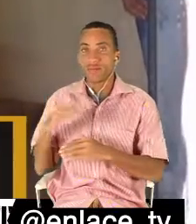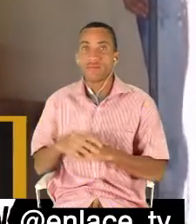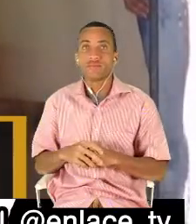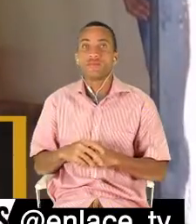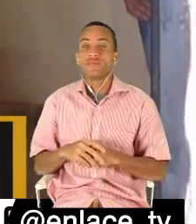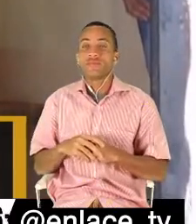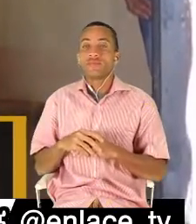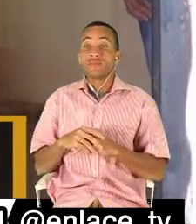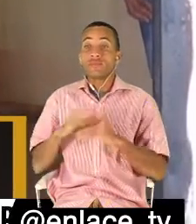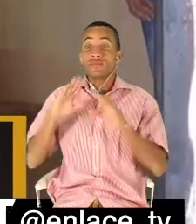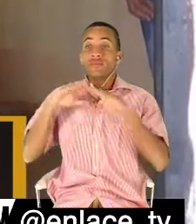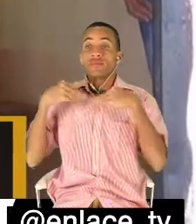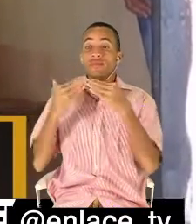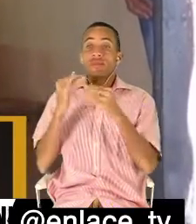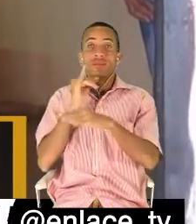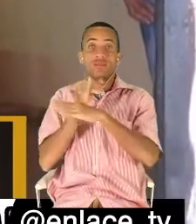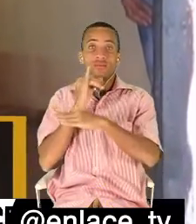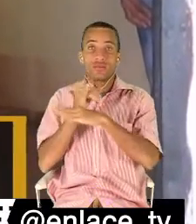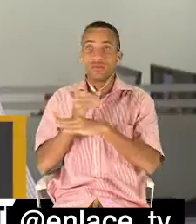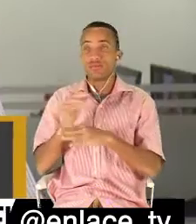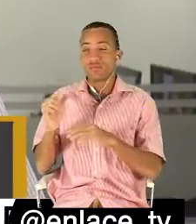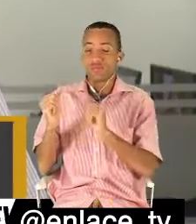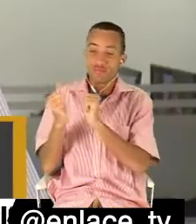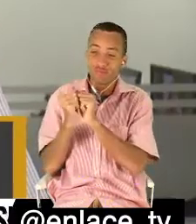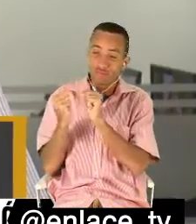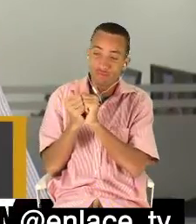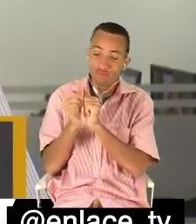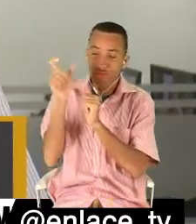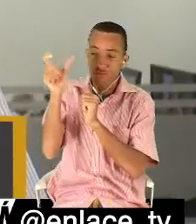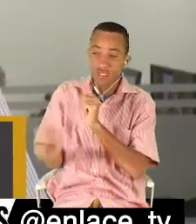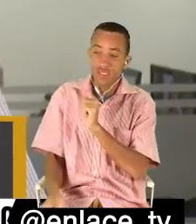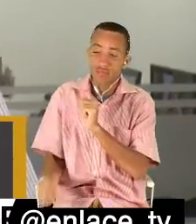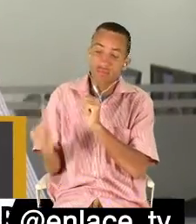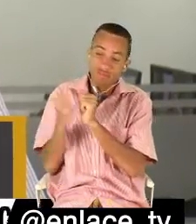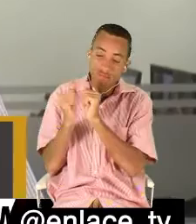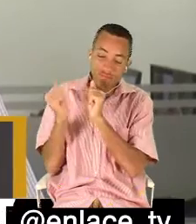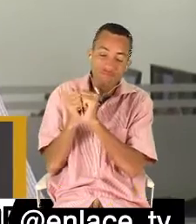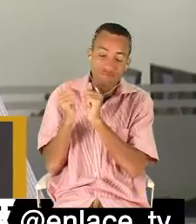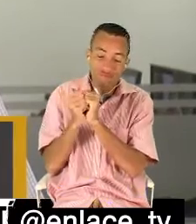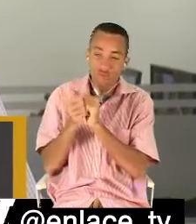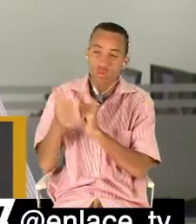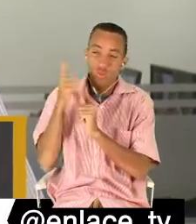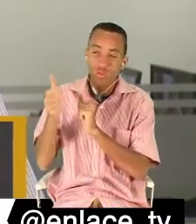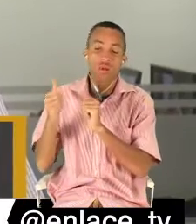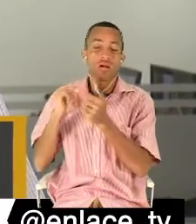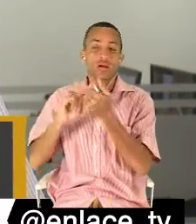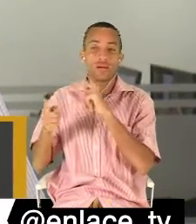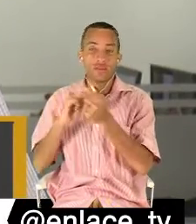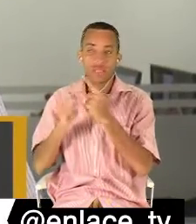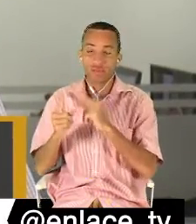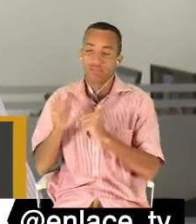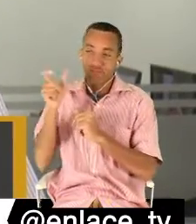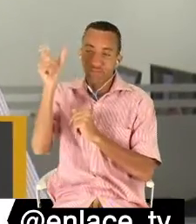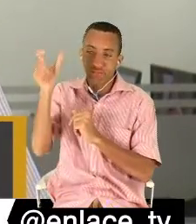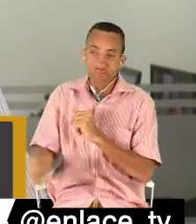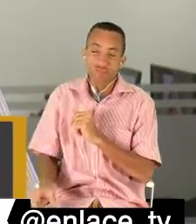institución, un compañero, una persona que nos venía acompañando y un buen amigo, una persona que siempre